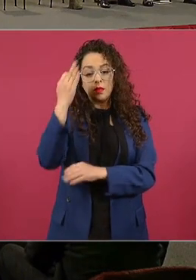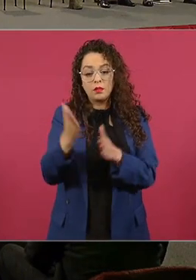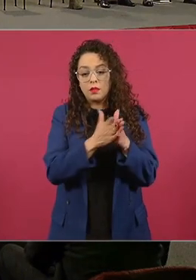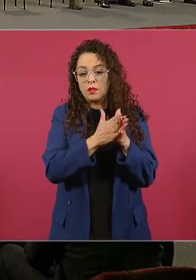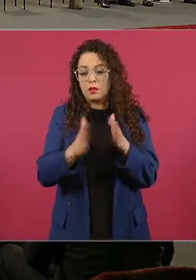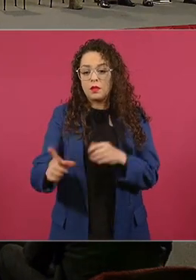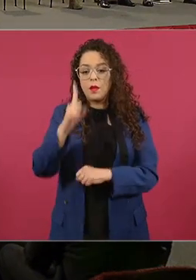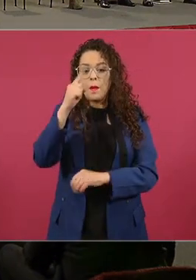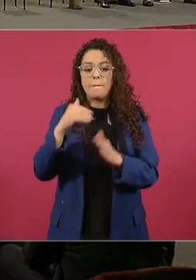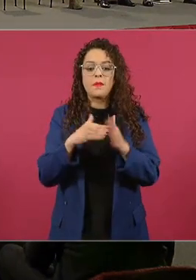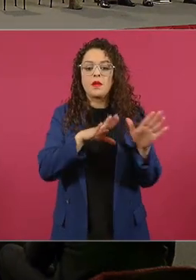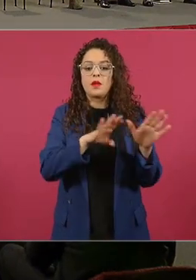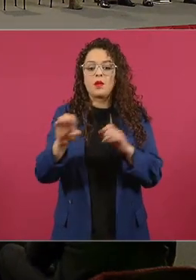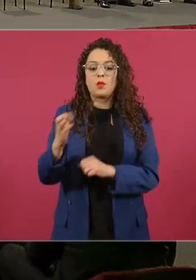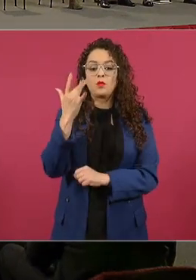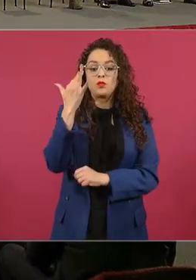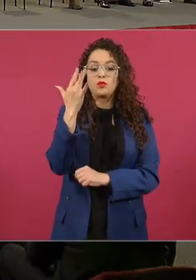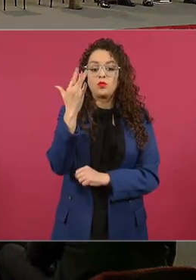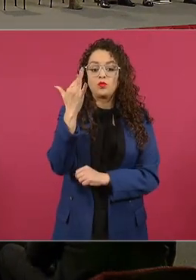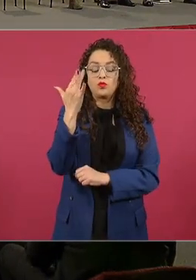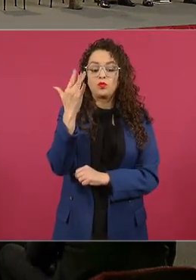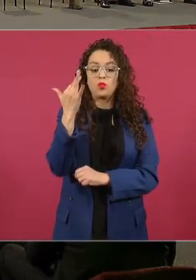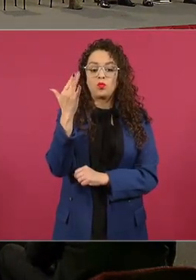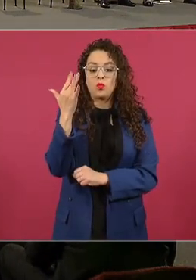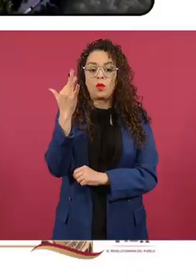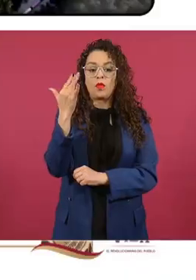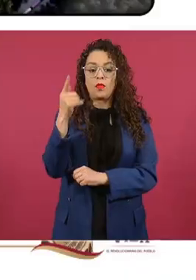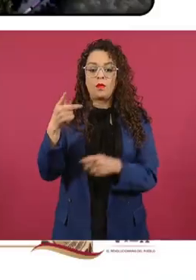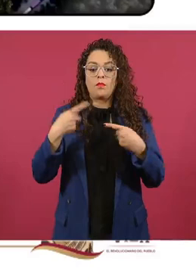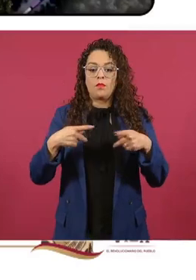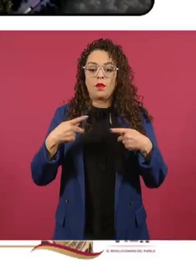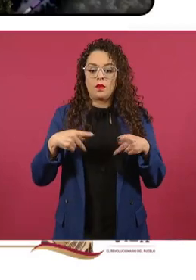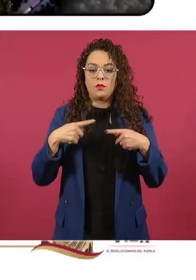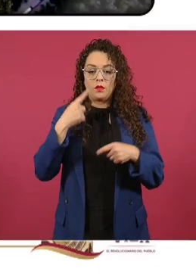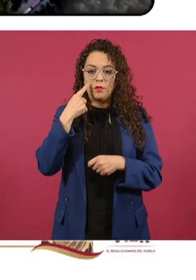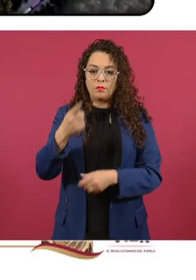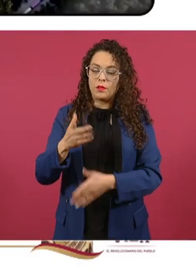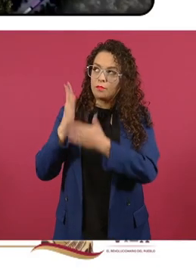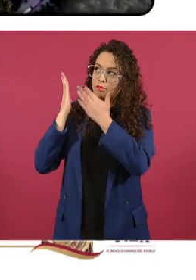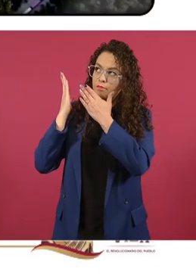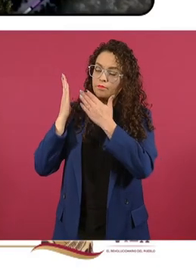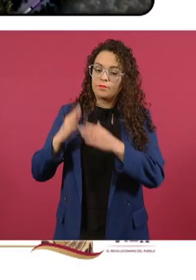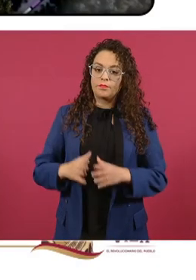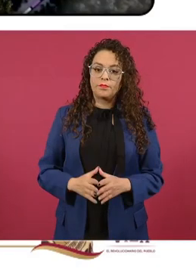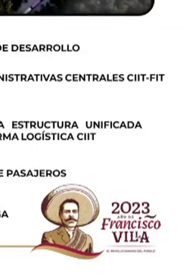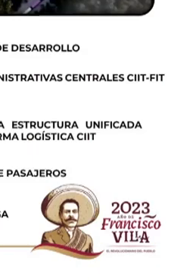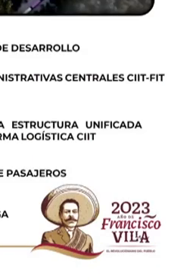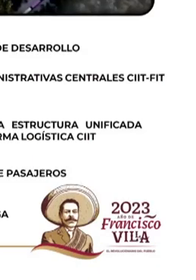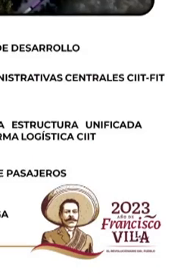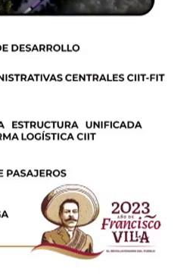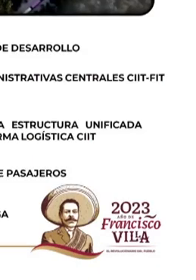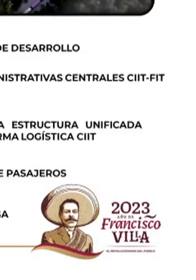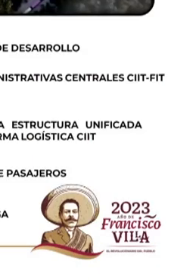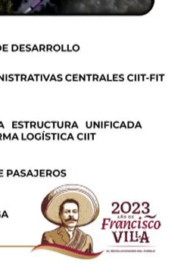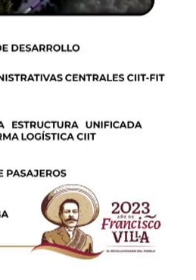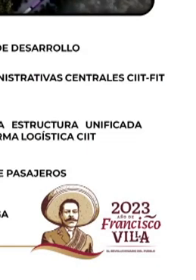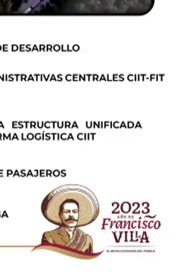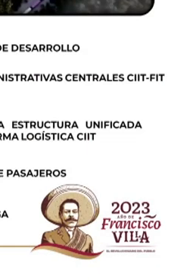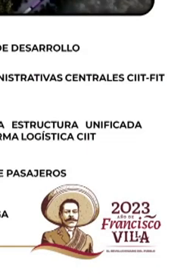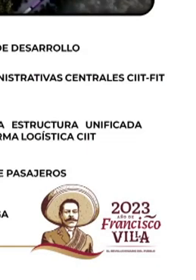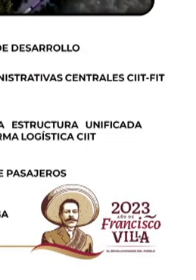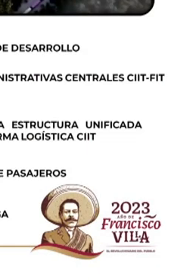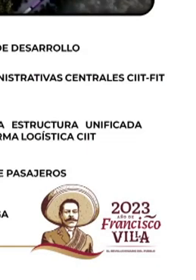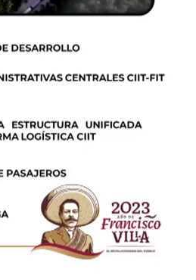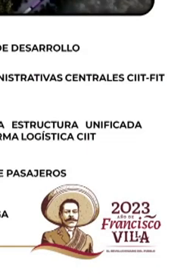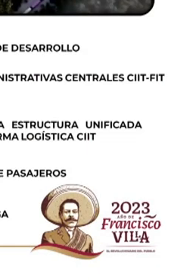1950 elementos, son 18 destacamentos y tres estaciones navales, haciendo